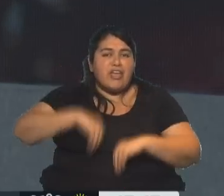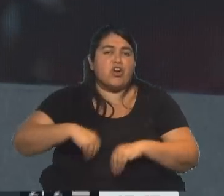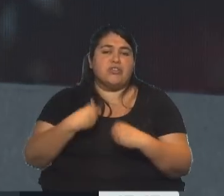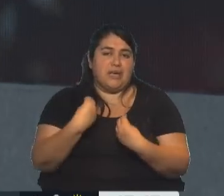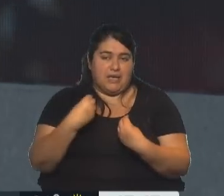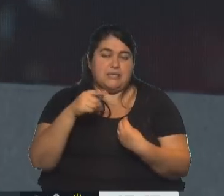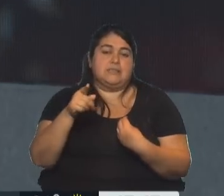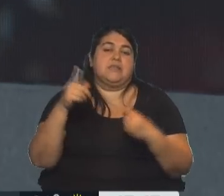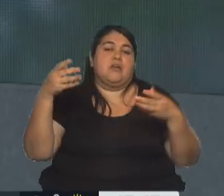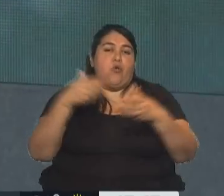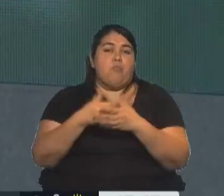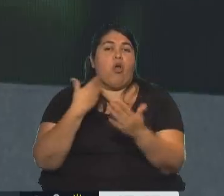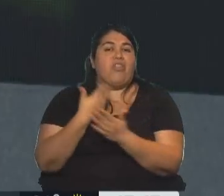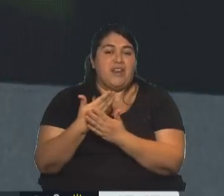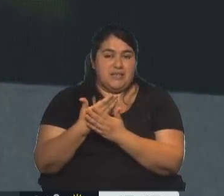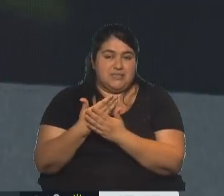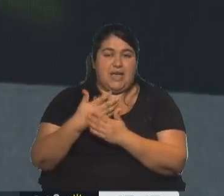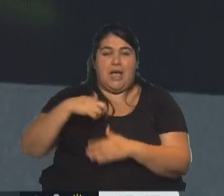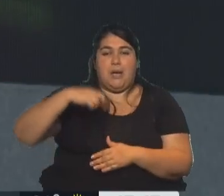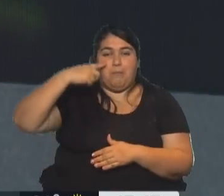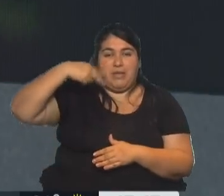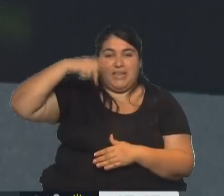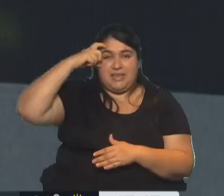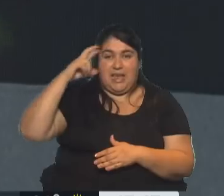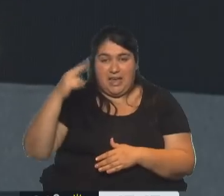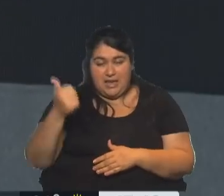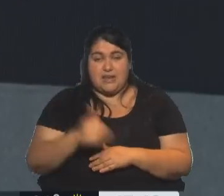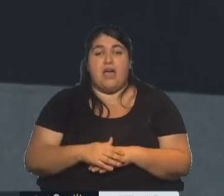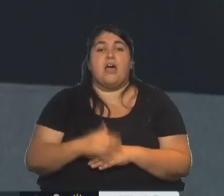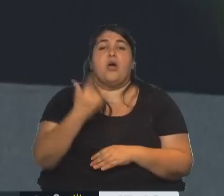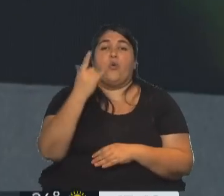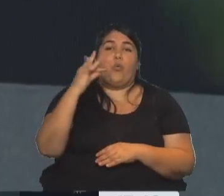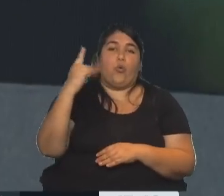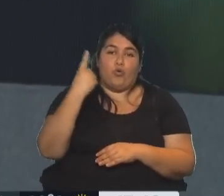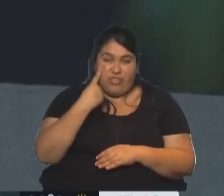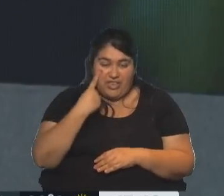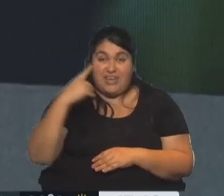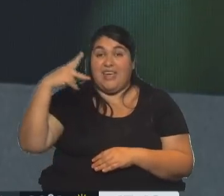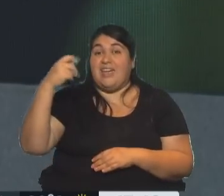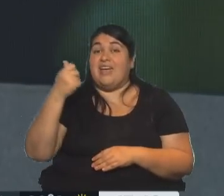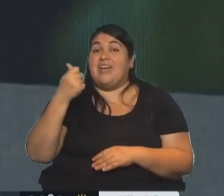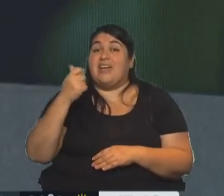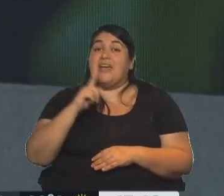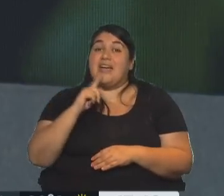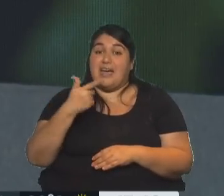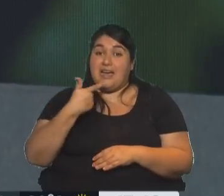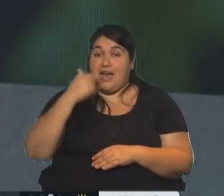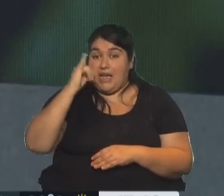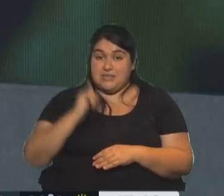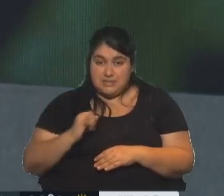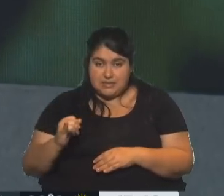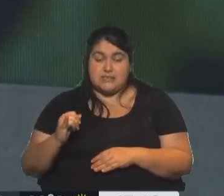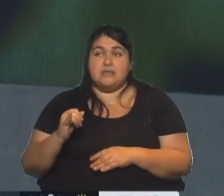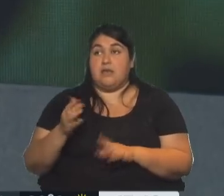también, nuevamente, la derecha incluso de Sebastián Piñera, la UDI, de donde sale el propio José Antonio Kast, que es el gran ganador de